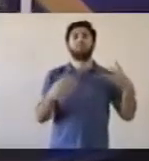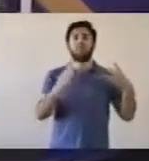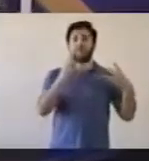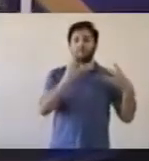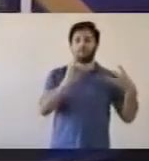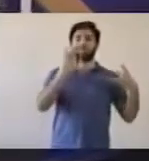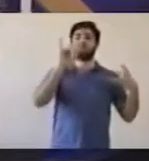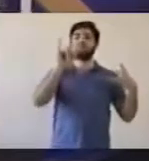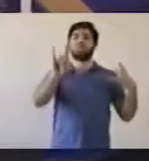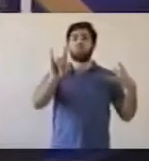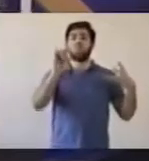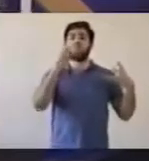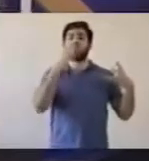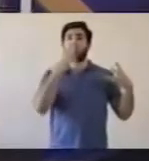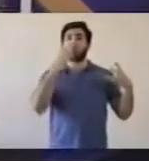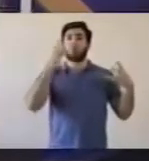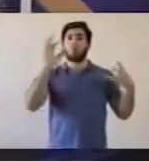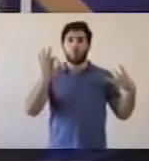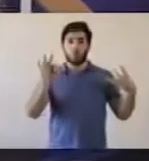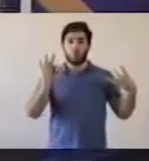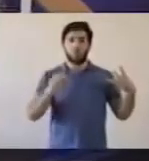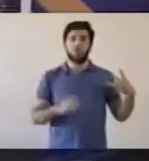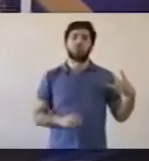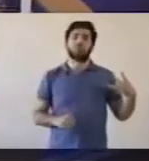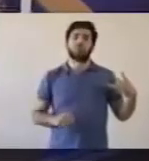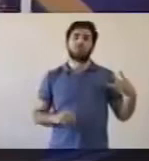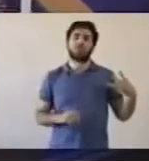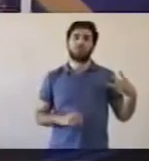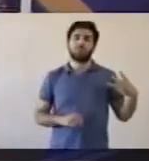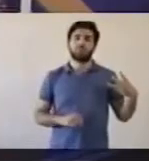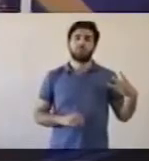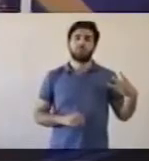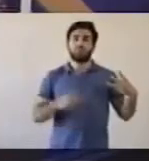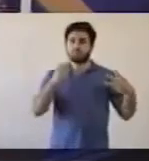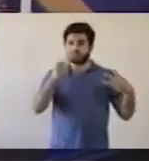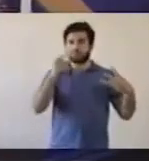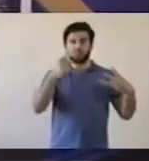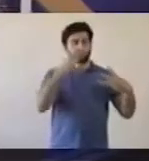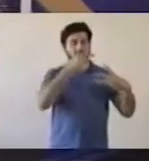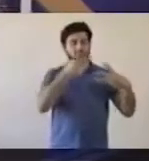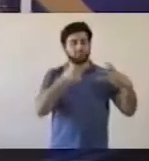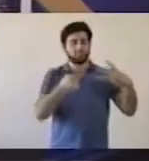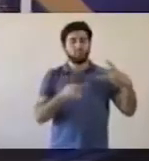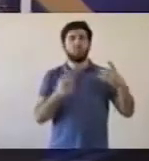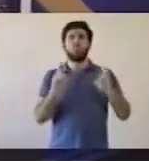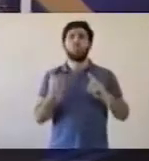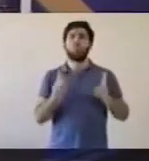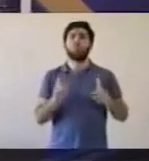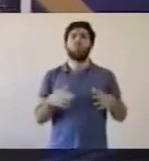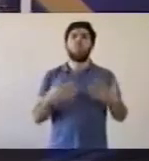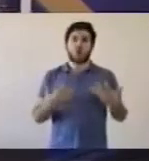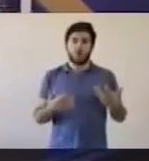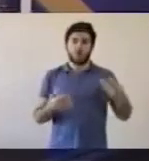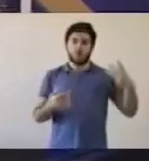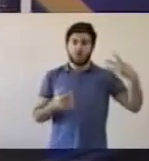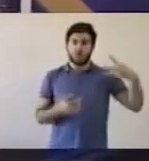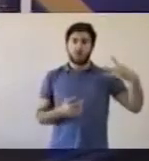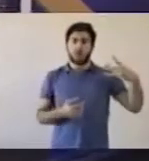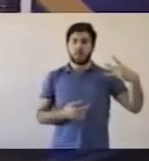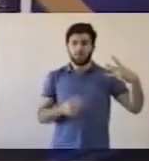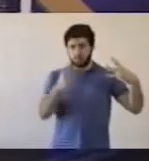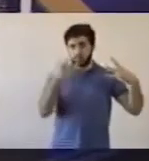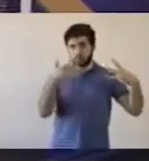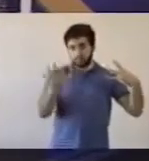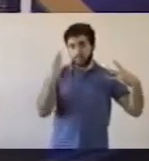Muy bien, lo has hecho muy bien. Vamos a ver si esta sí corresponde. Escuchemos.